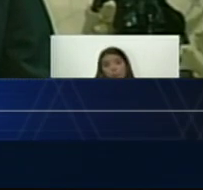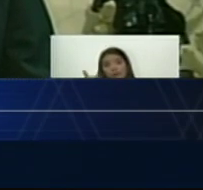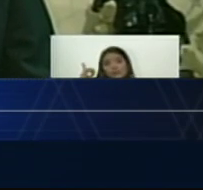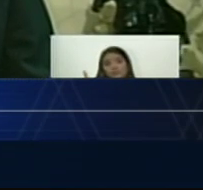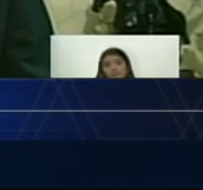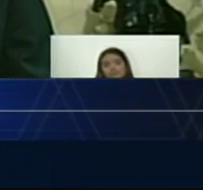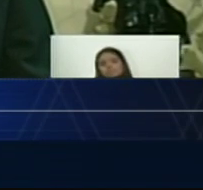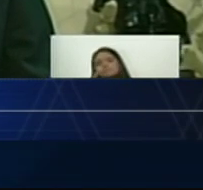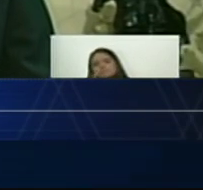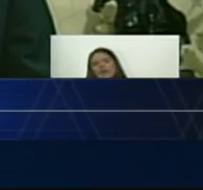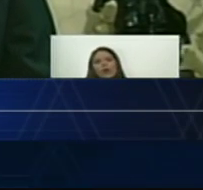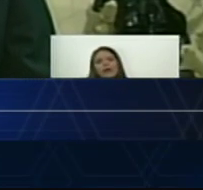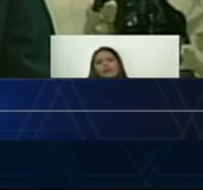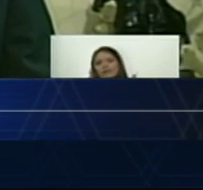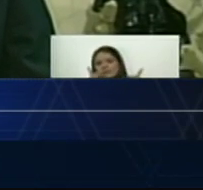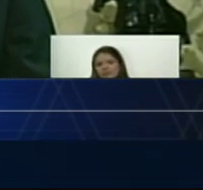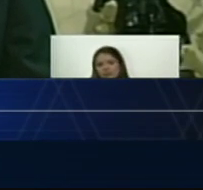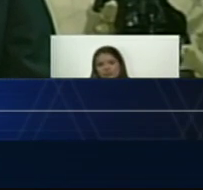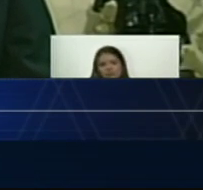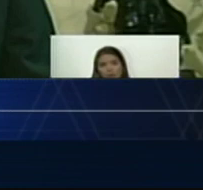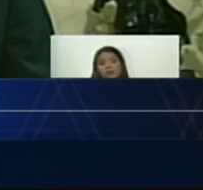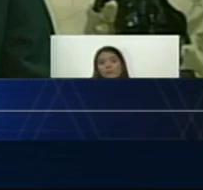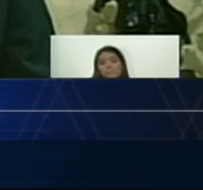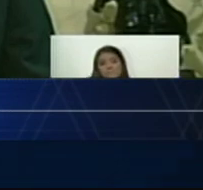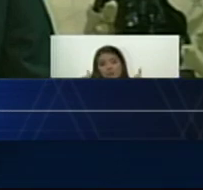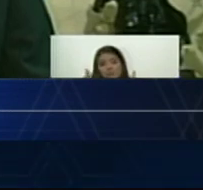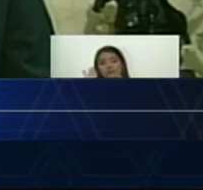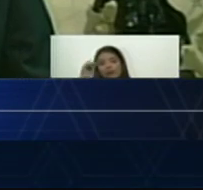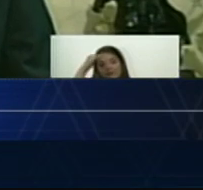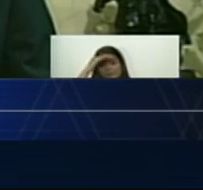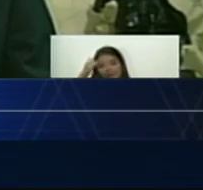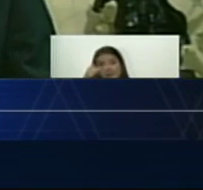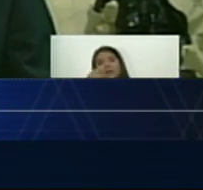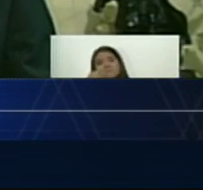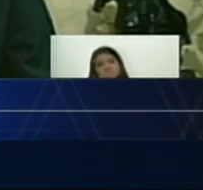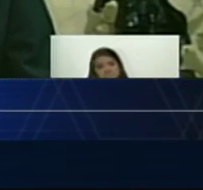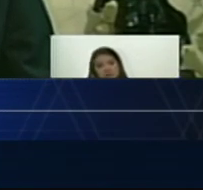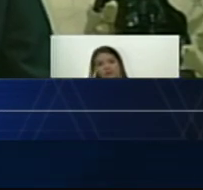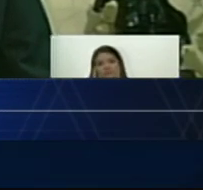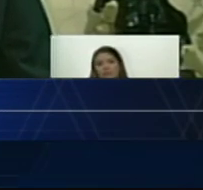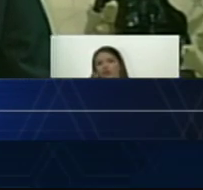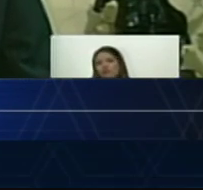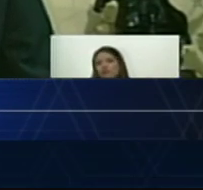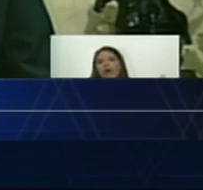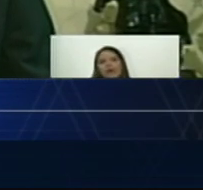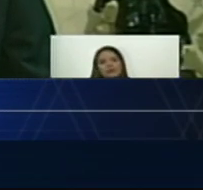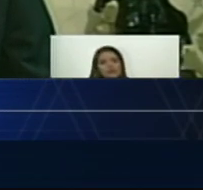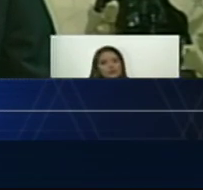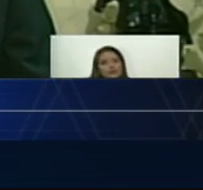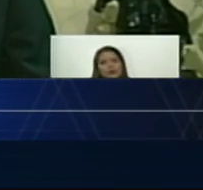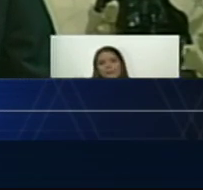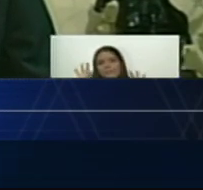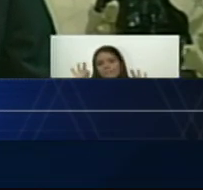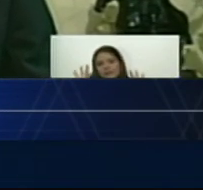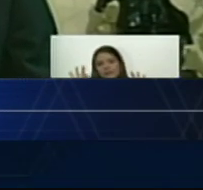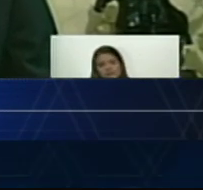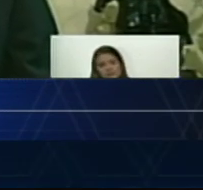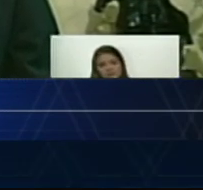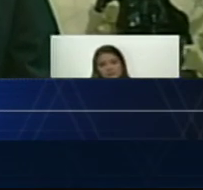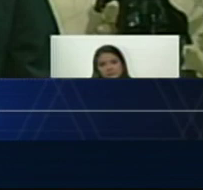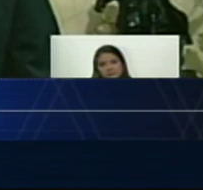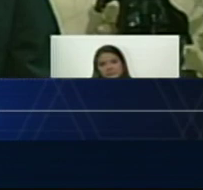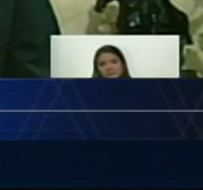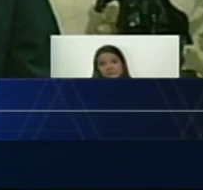las medidas oportunas que permitan atender eficazmente la situación excepcional, extraordinaria